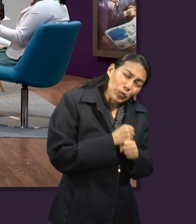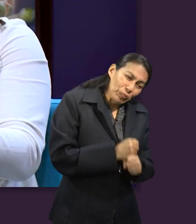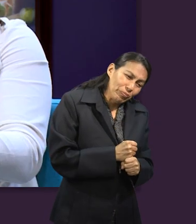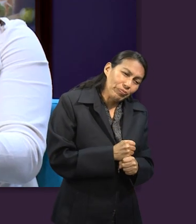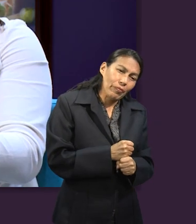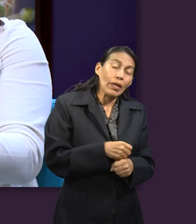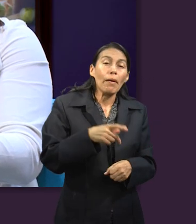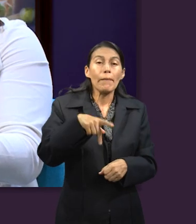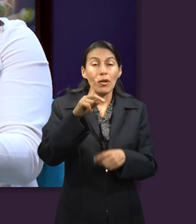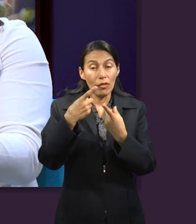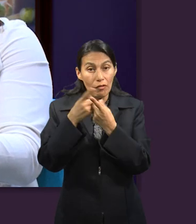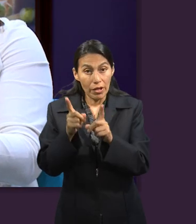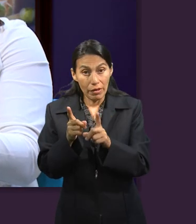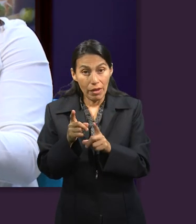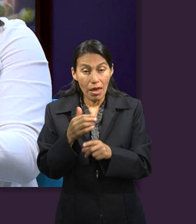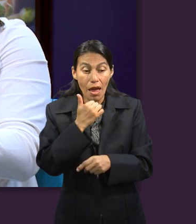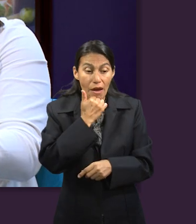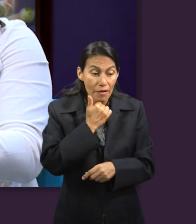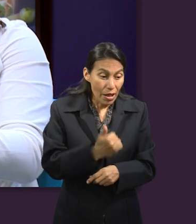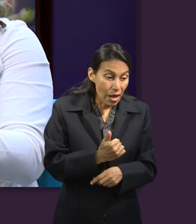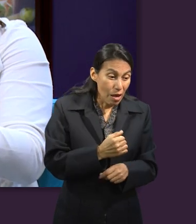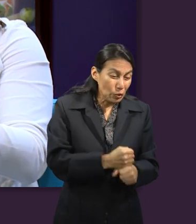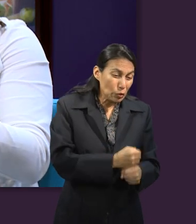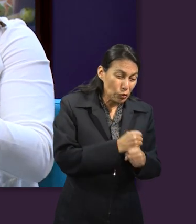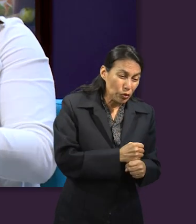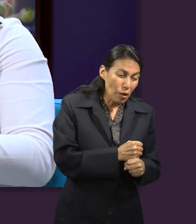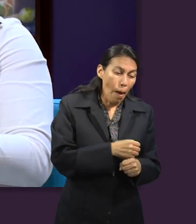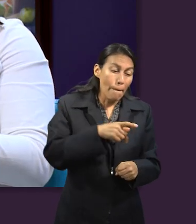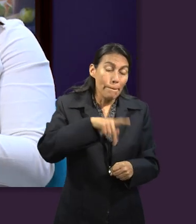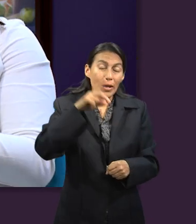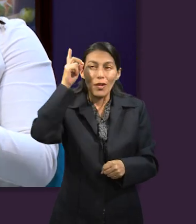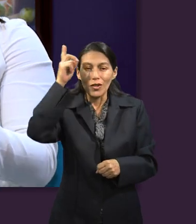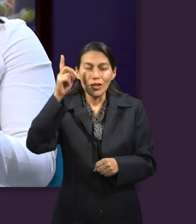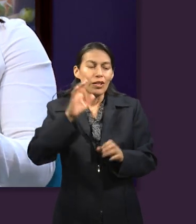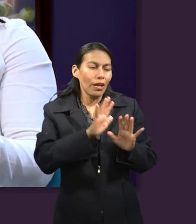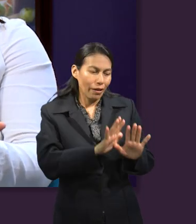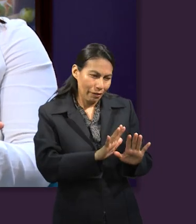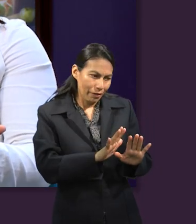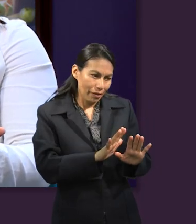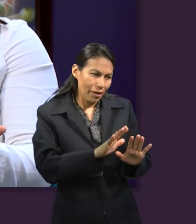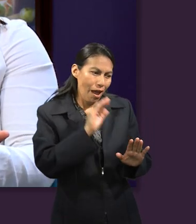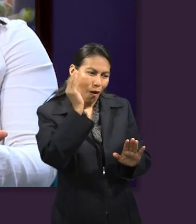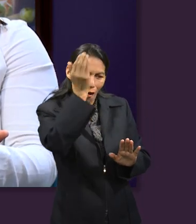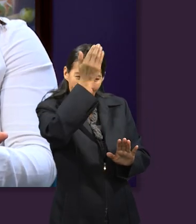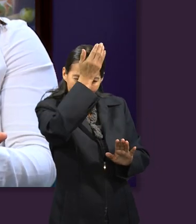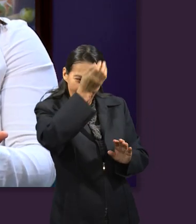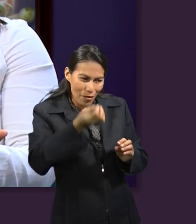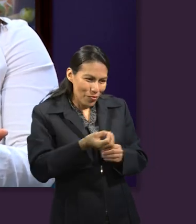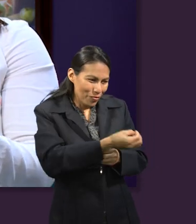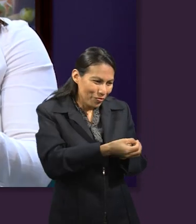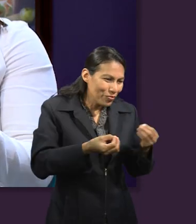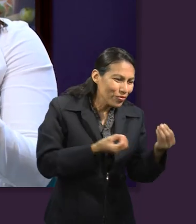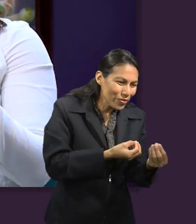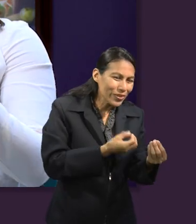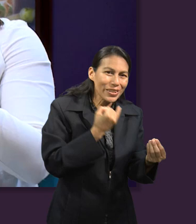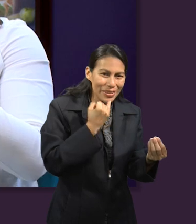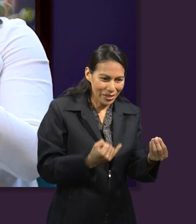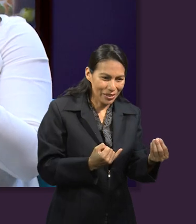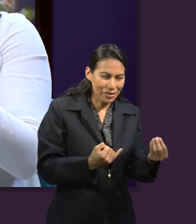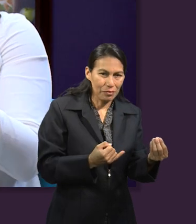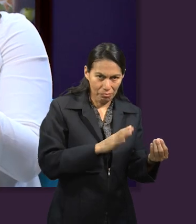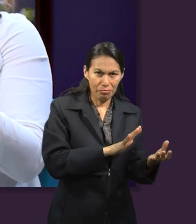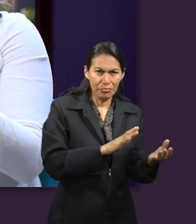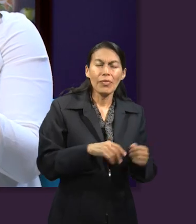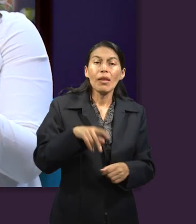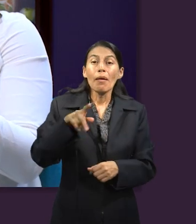una manera en la que en la que él pudiera evitar ese dolor pero dios si tuvo que enfrentar ese dolor yo sí sé si se